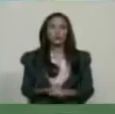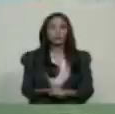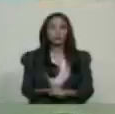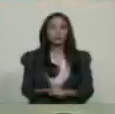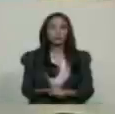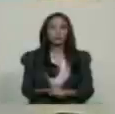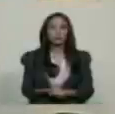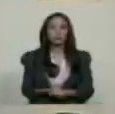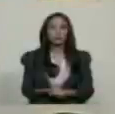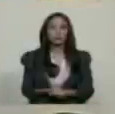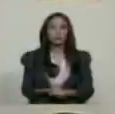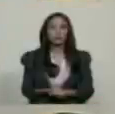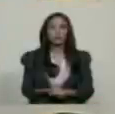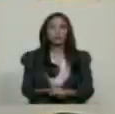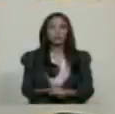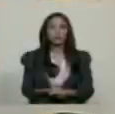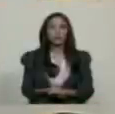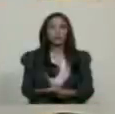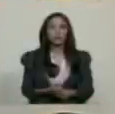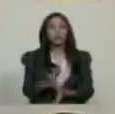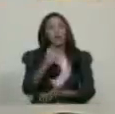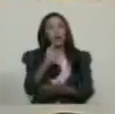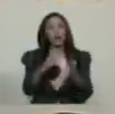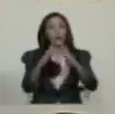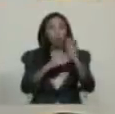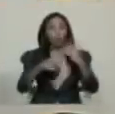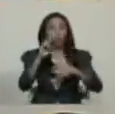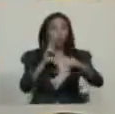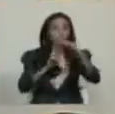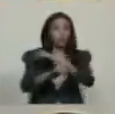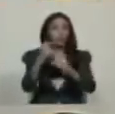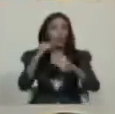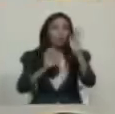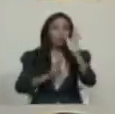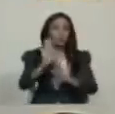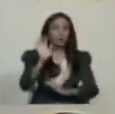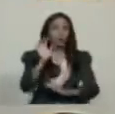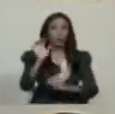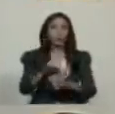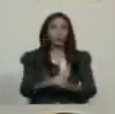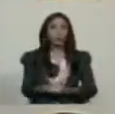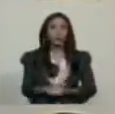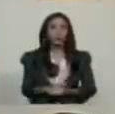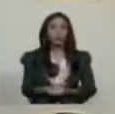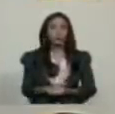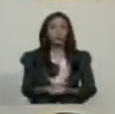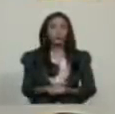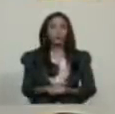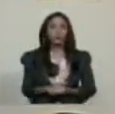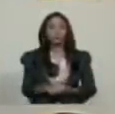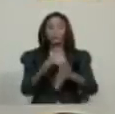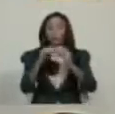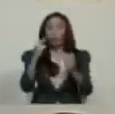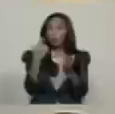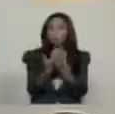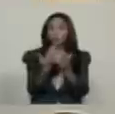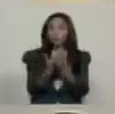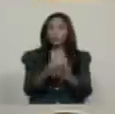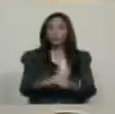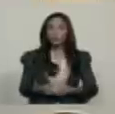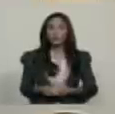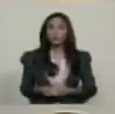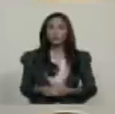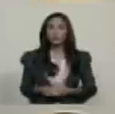detener que Venezuela tome el rumbo del desarrollo independiente, soberano, autosustentable,